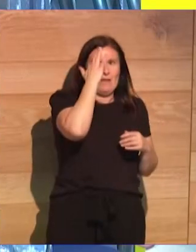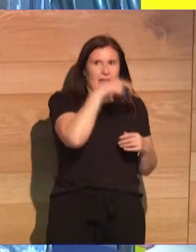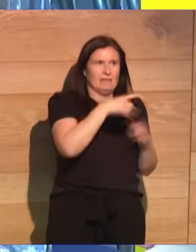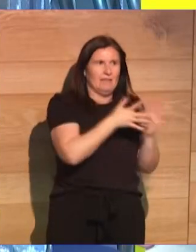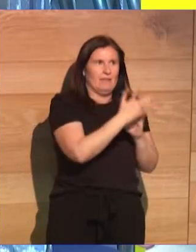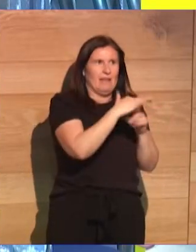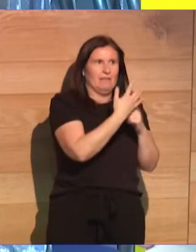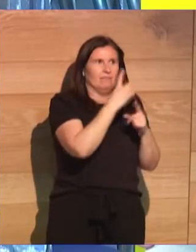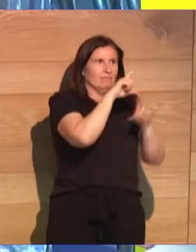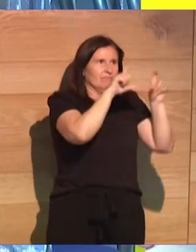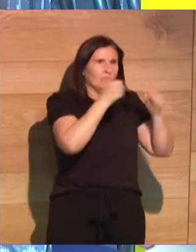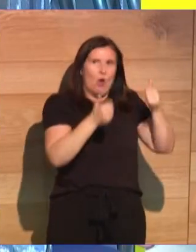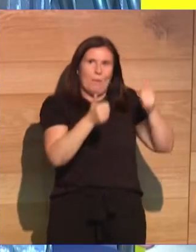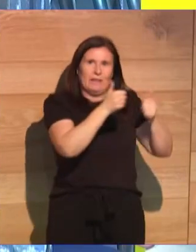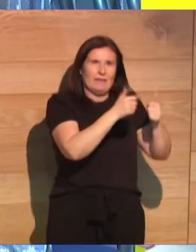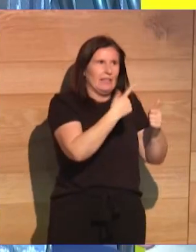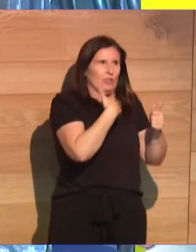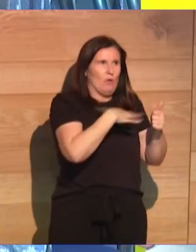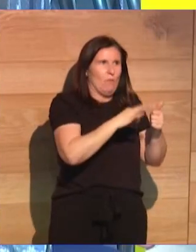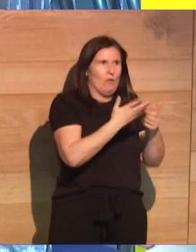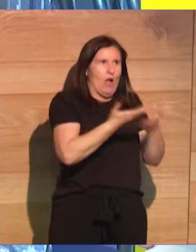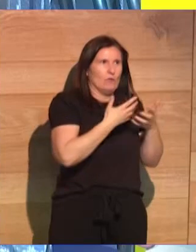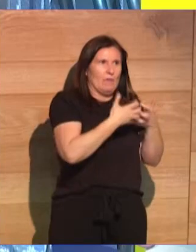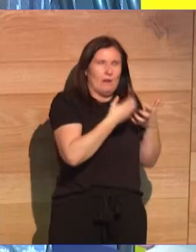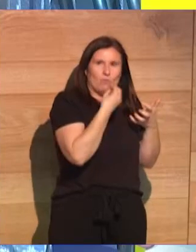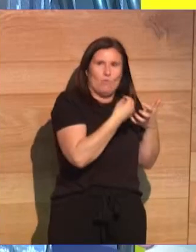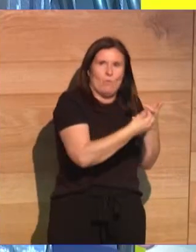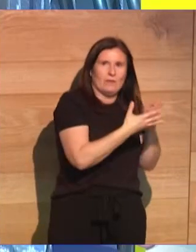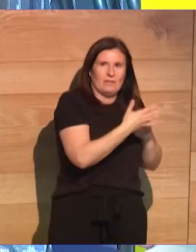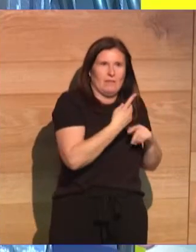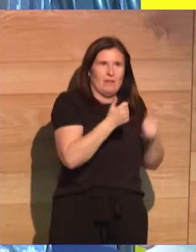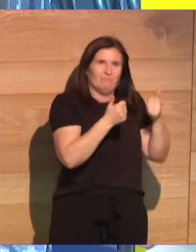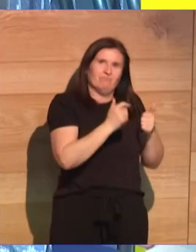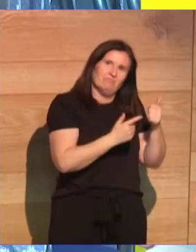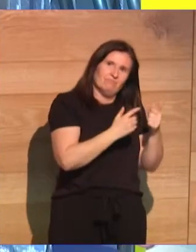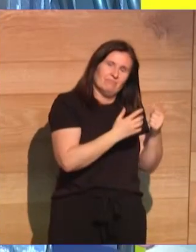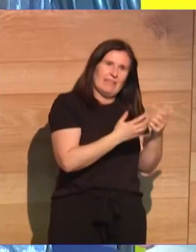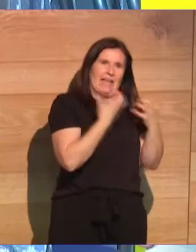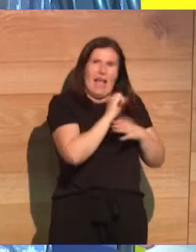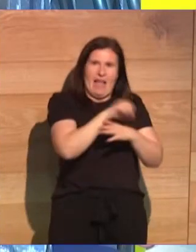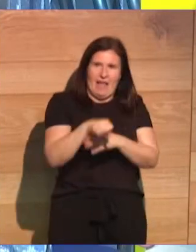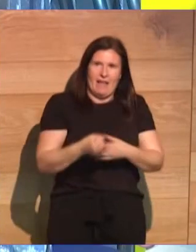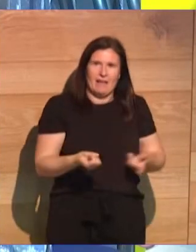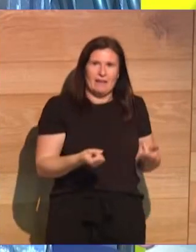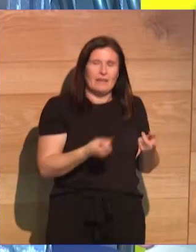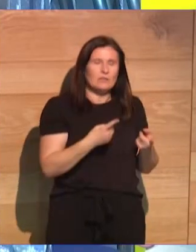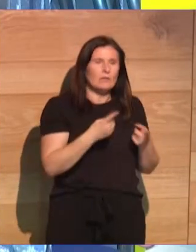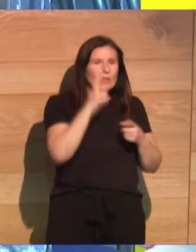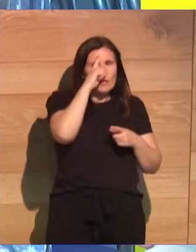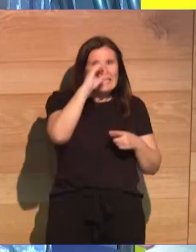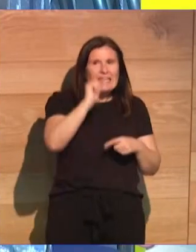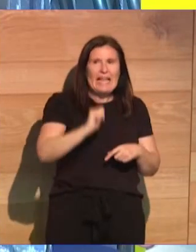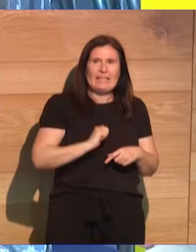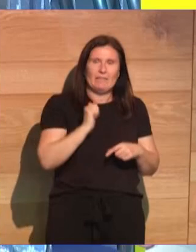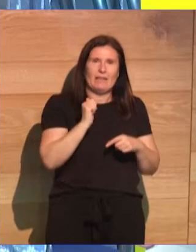pues dentro de la competencia siempre poder llegar a tener el vino mejor. Entonces, la inteligencia artificial ahora mismo, pongo este ejemplo porque